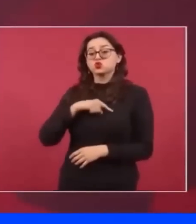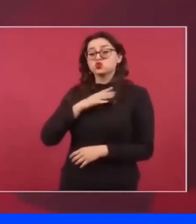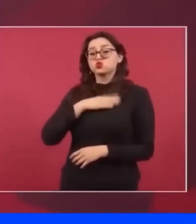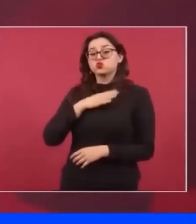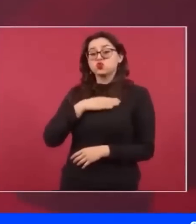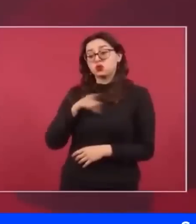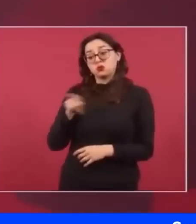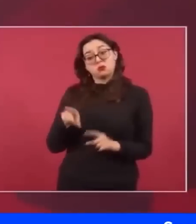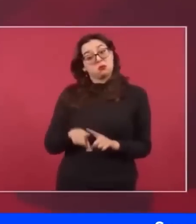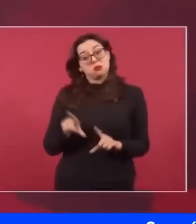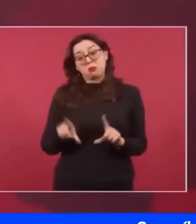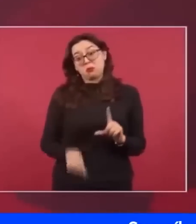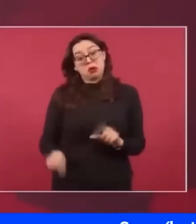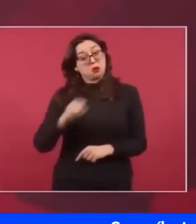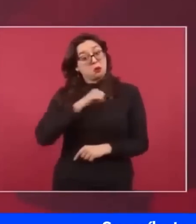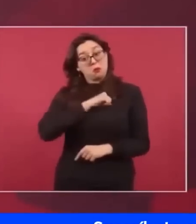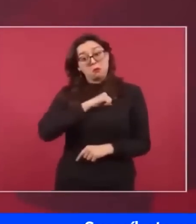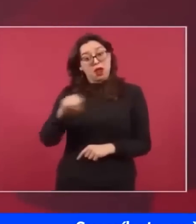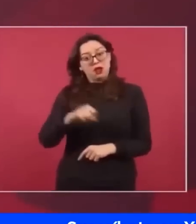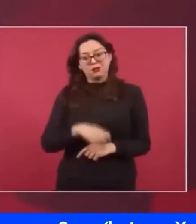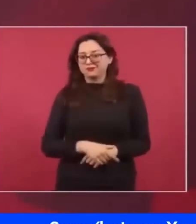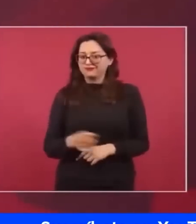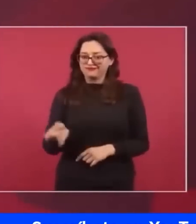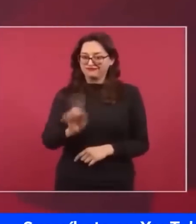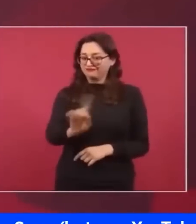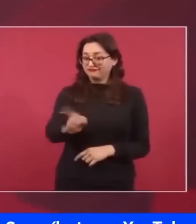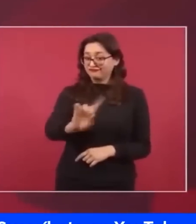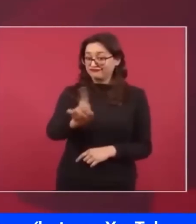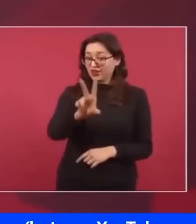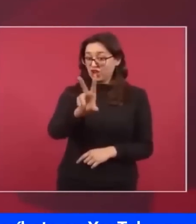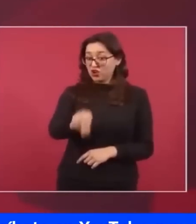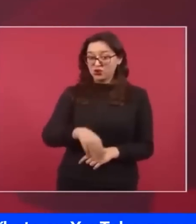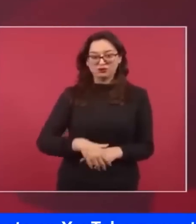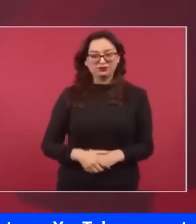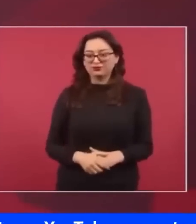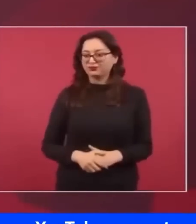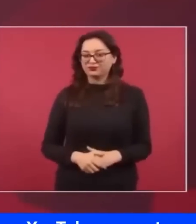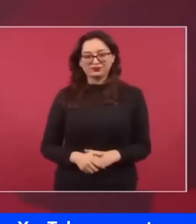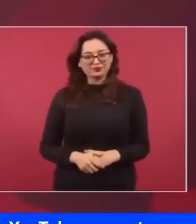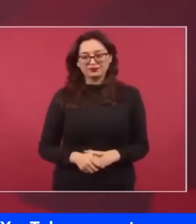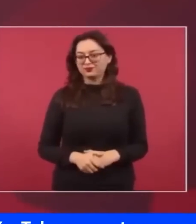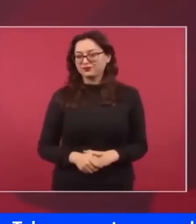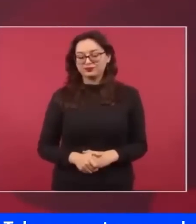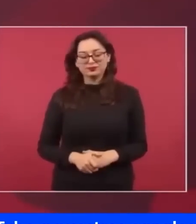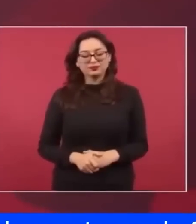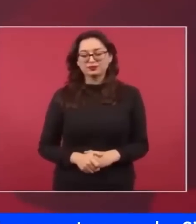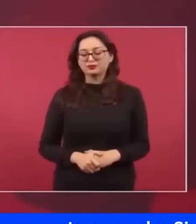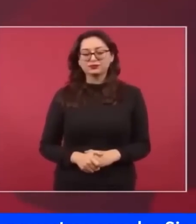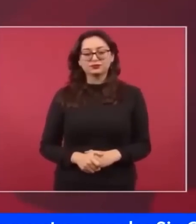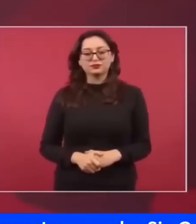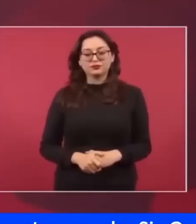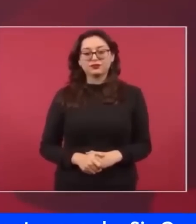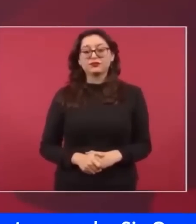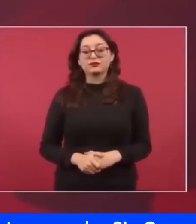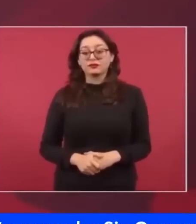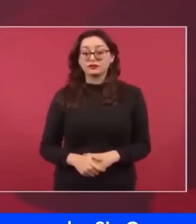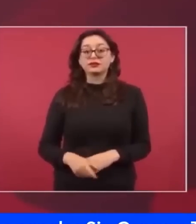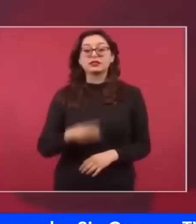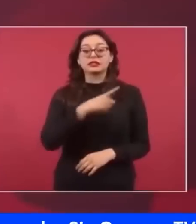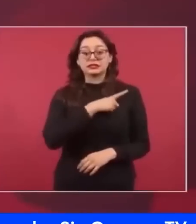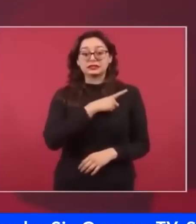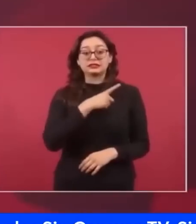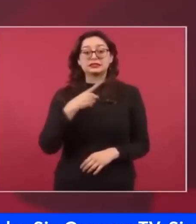nosotros los mexicanos somos los malos. No, no es así. Entonces tenemos,